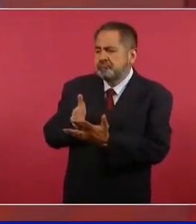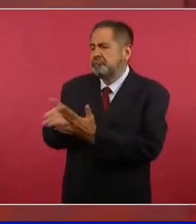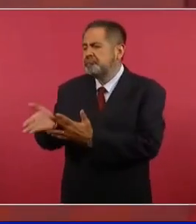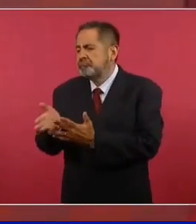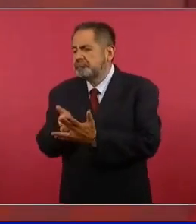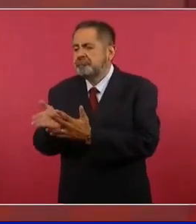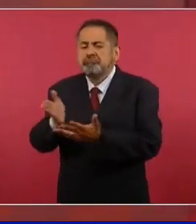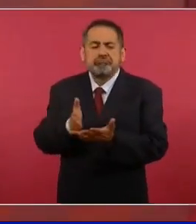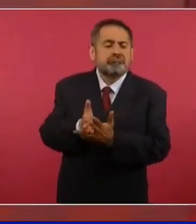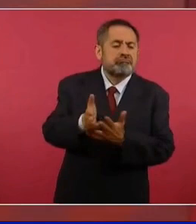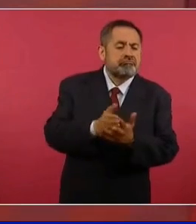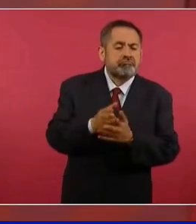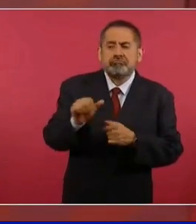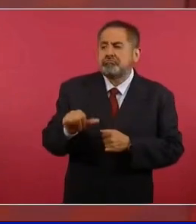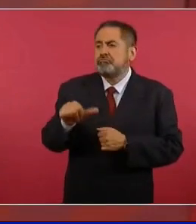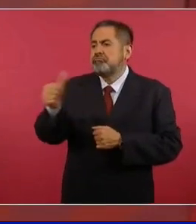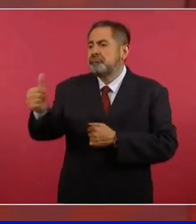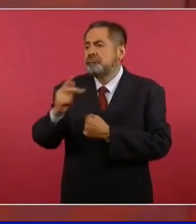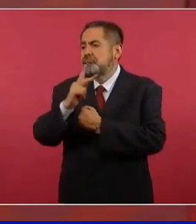de